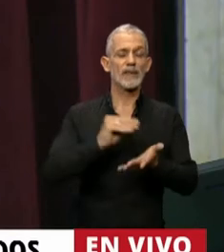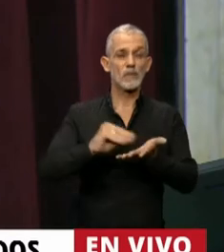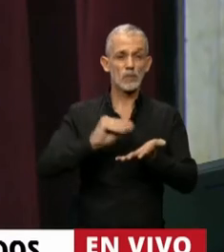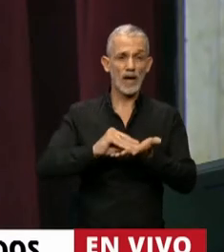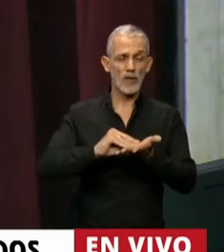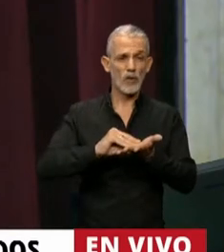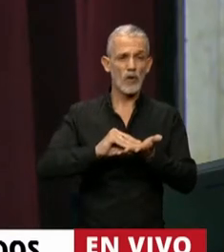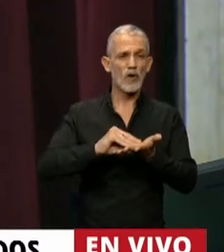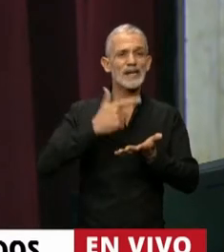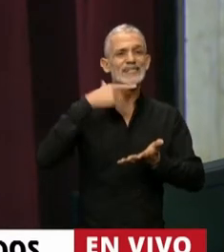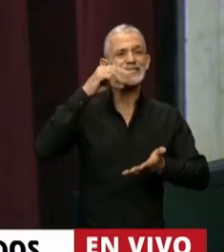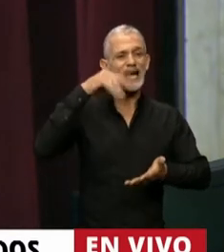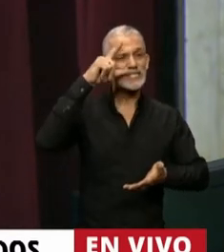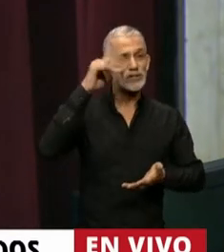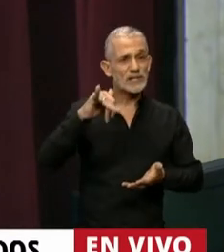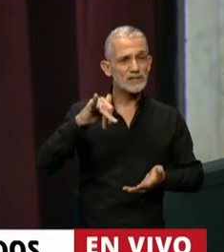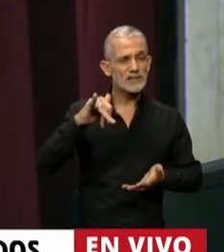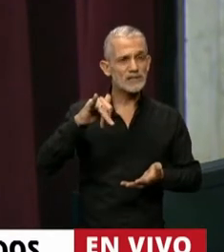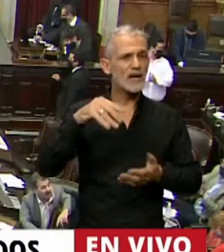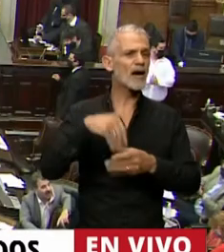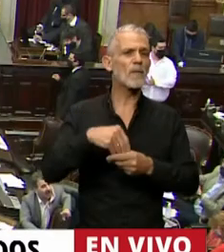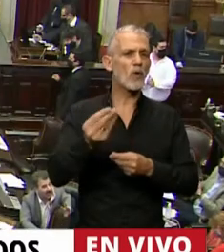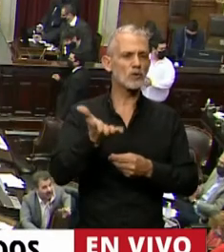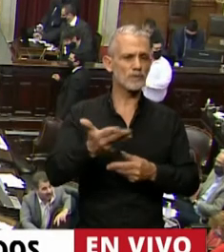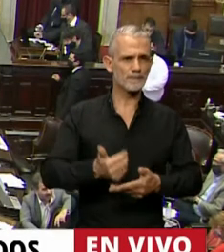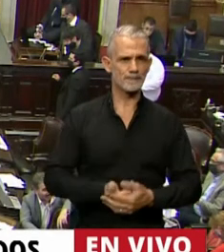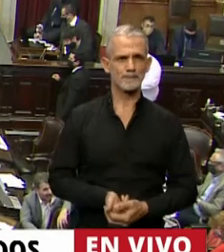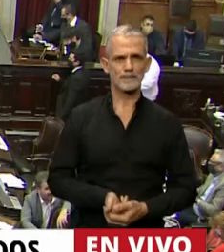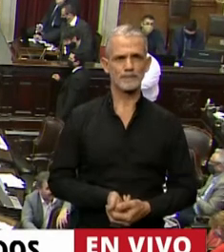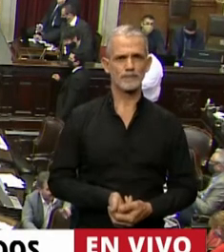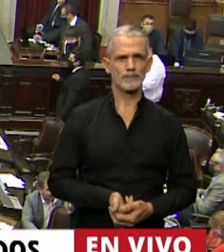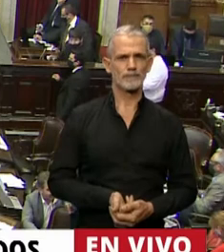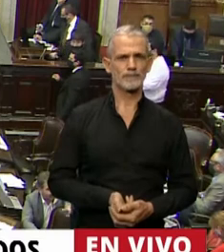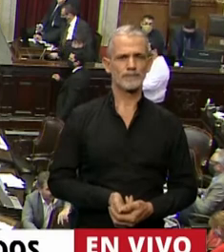Diputado Francisco Sánchez, el sentido de su voto.